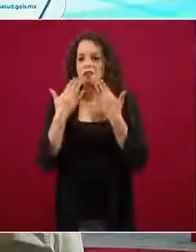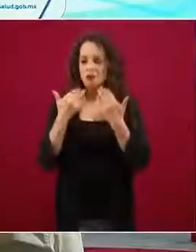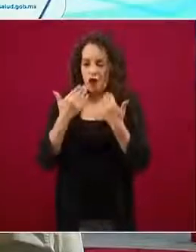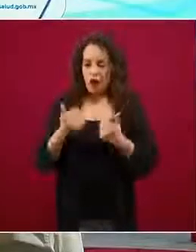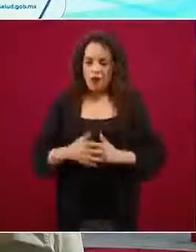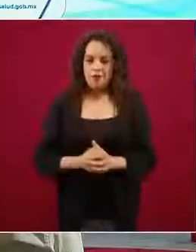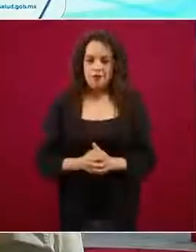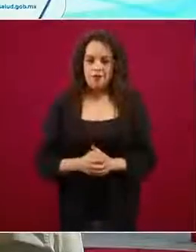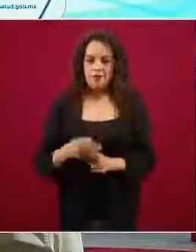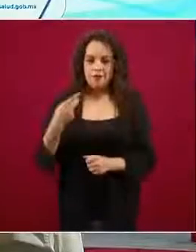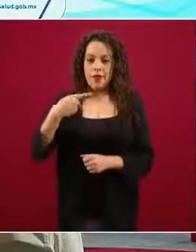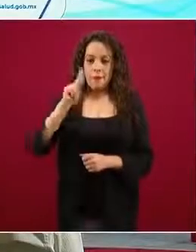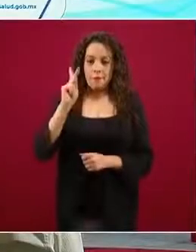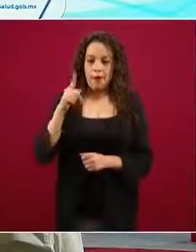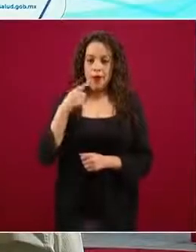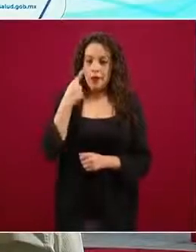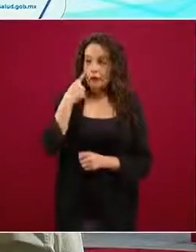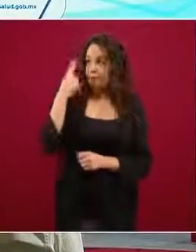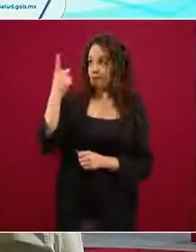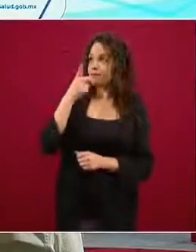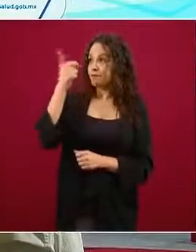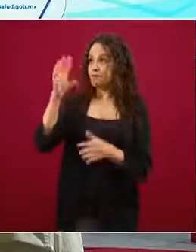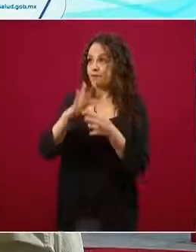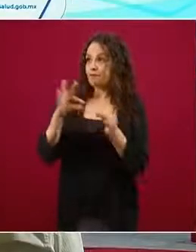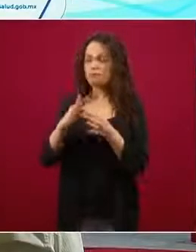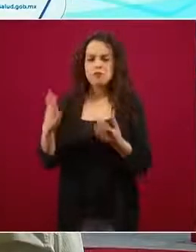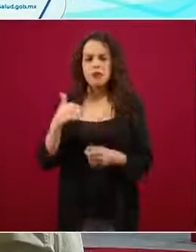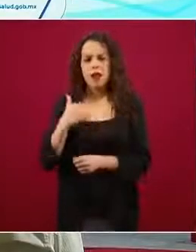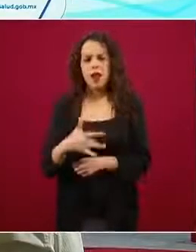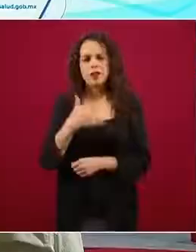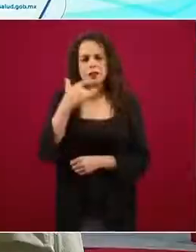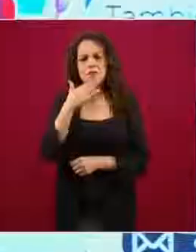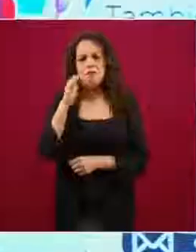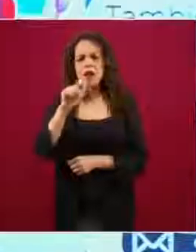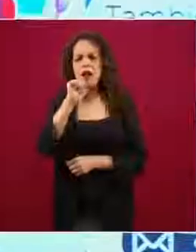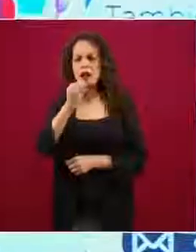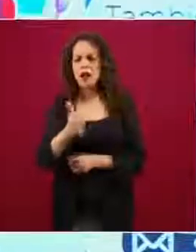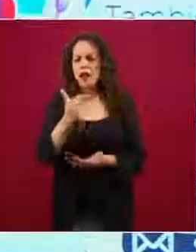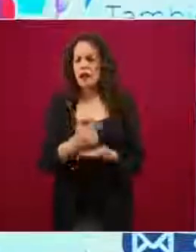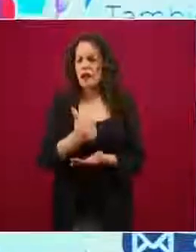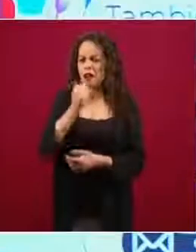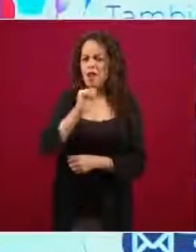vemos que la señora comenta que no fueron tan graves y tuvo gastroenteritis. Entonces,